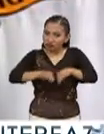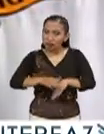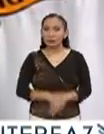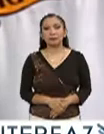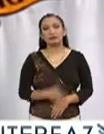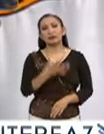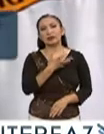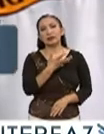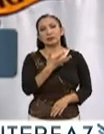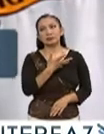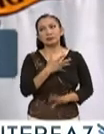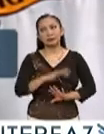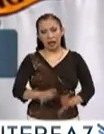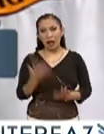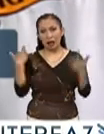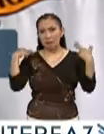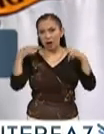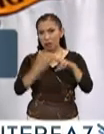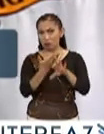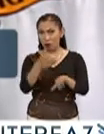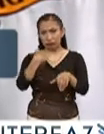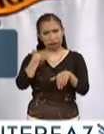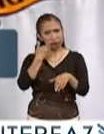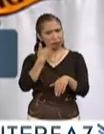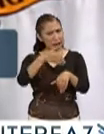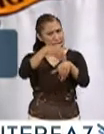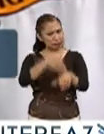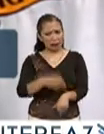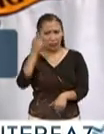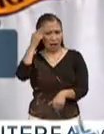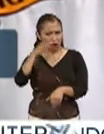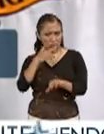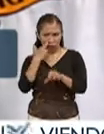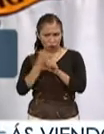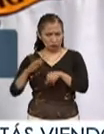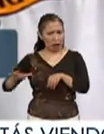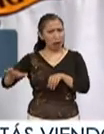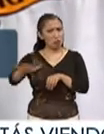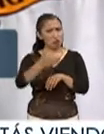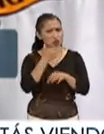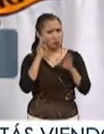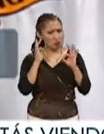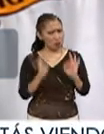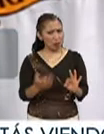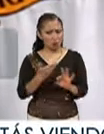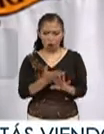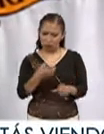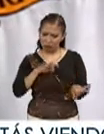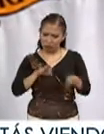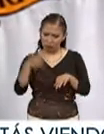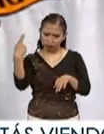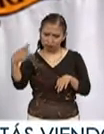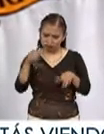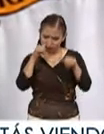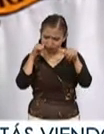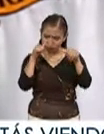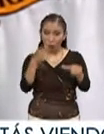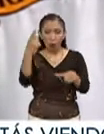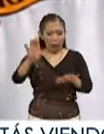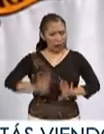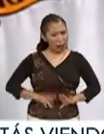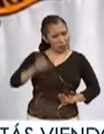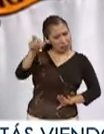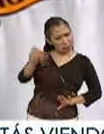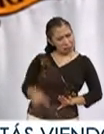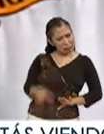Tenemos profesores muy cumplidos, directores muy responsables, muy aplicados. Una de las